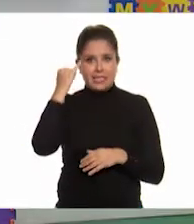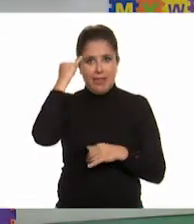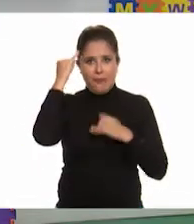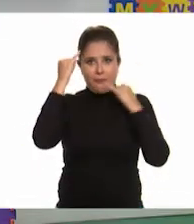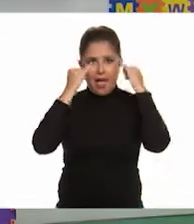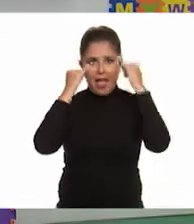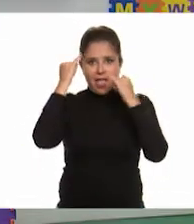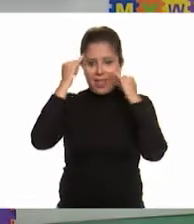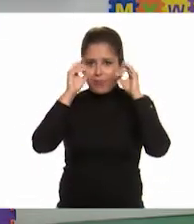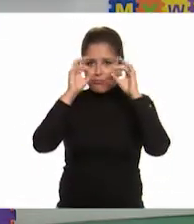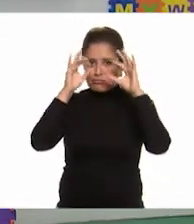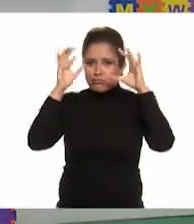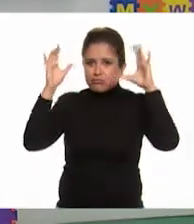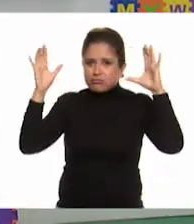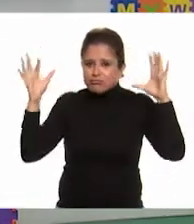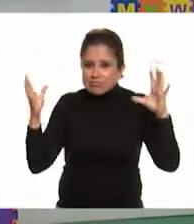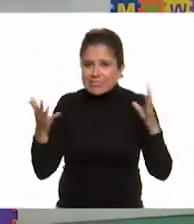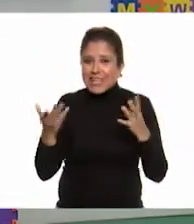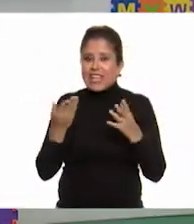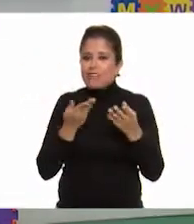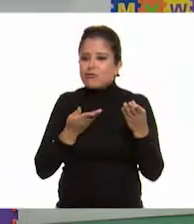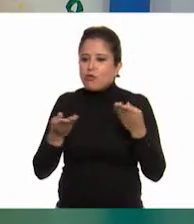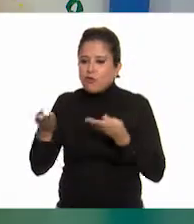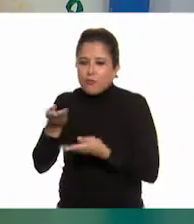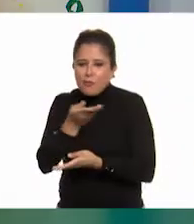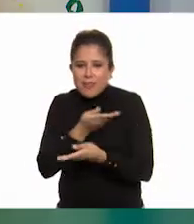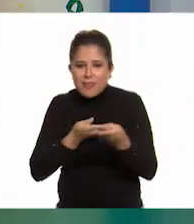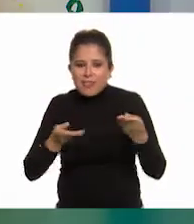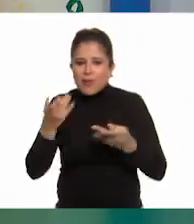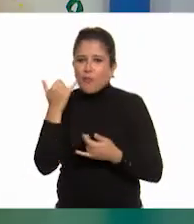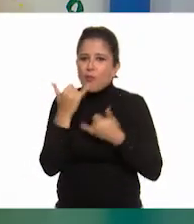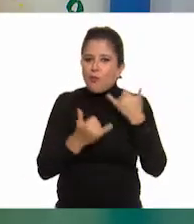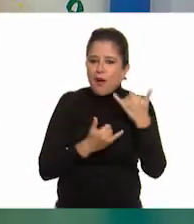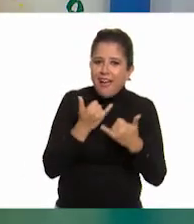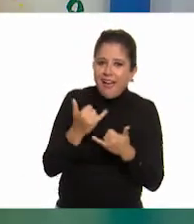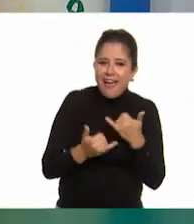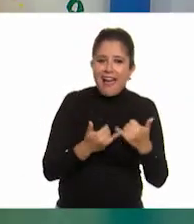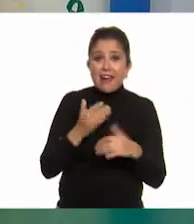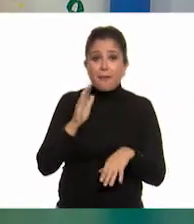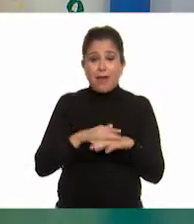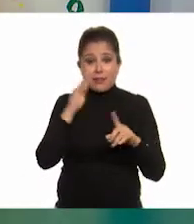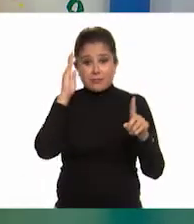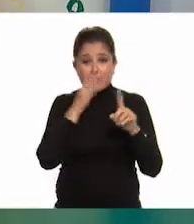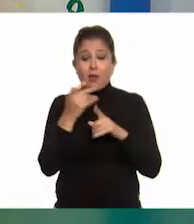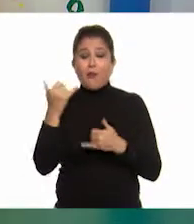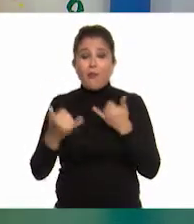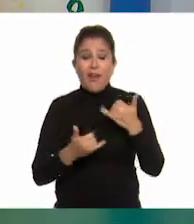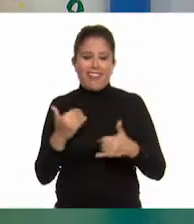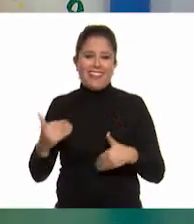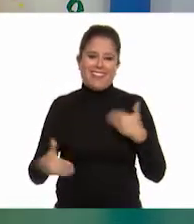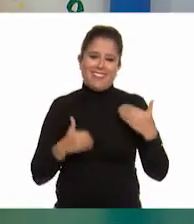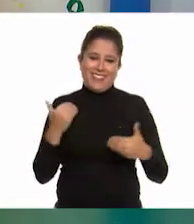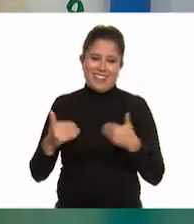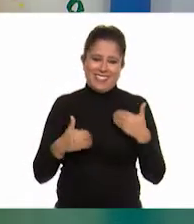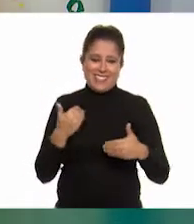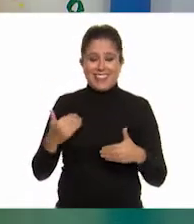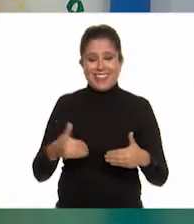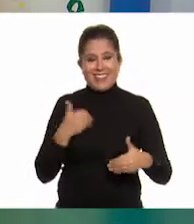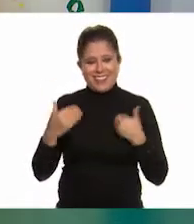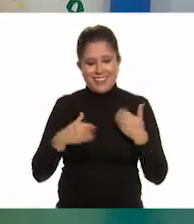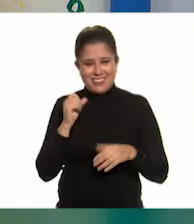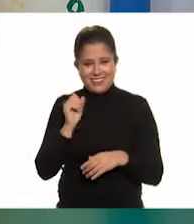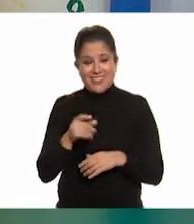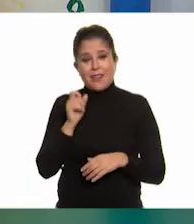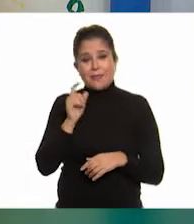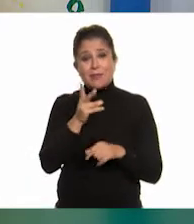La imaginación. La imaginación, la convivencia. Por supuesto. Y principalmente, divertirnos. La diversión. La diversión. Así